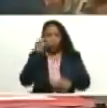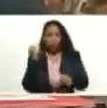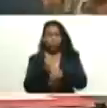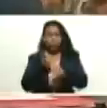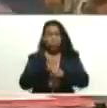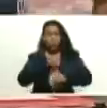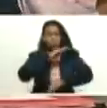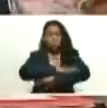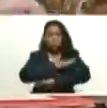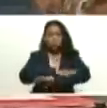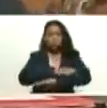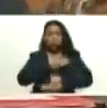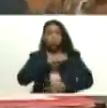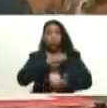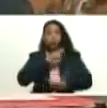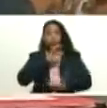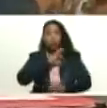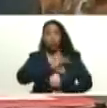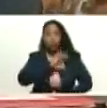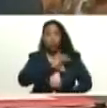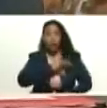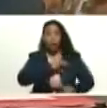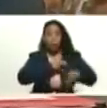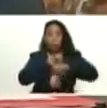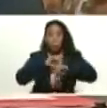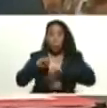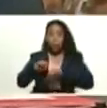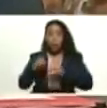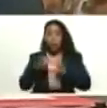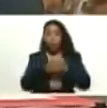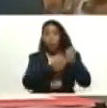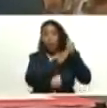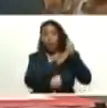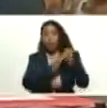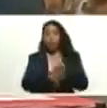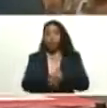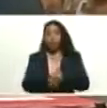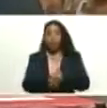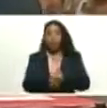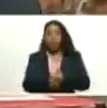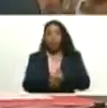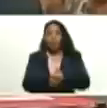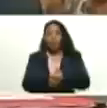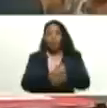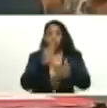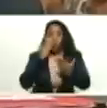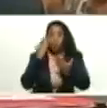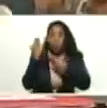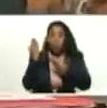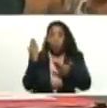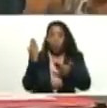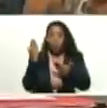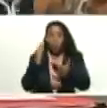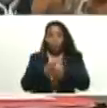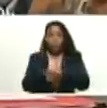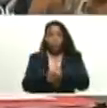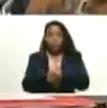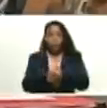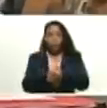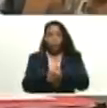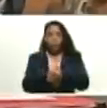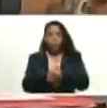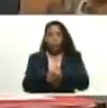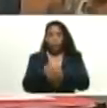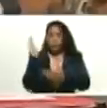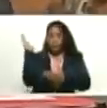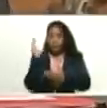las organizaciones de la sociedad civil y algunos de Venezuela. Algunos de ellos vinieron a La Haya para hablar